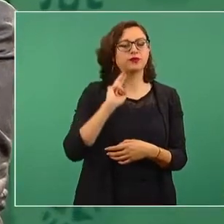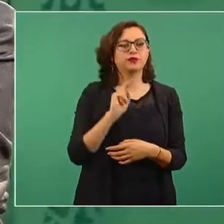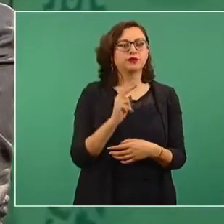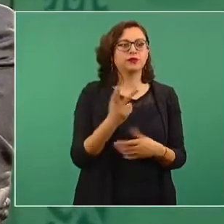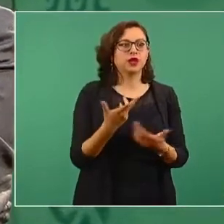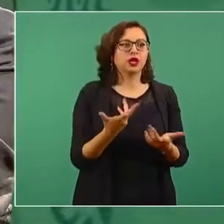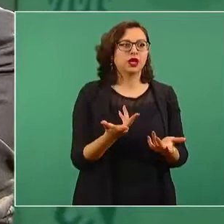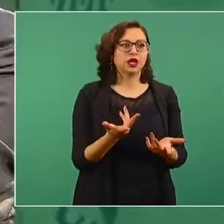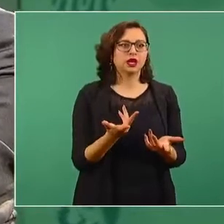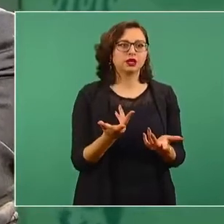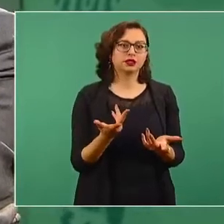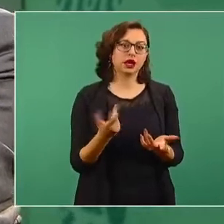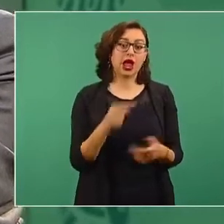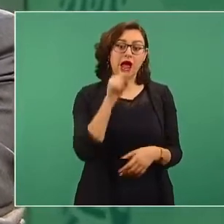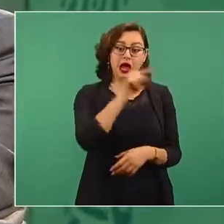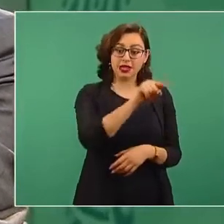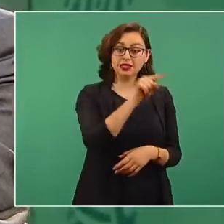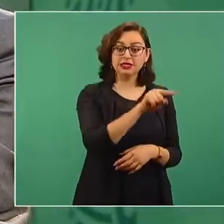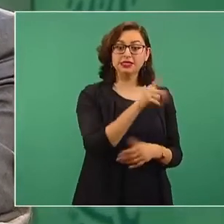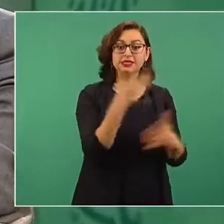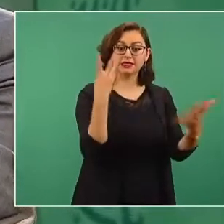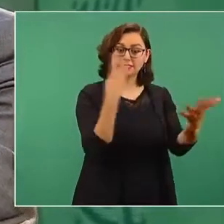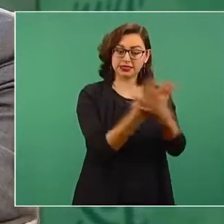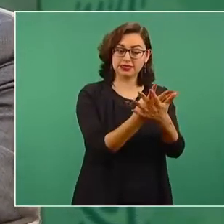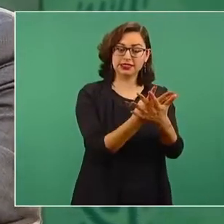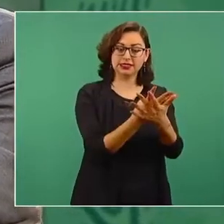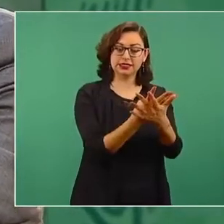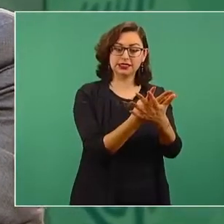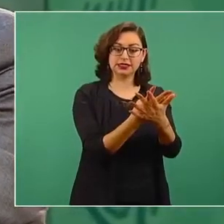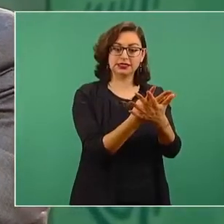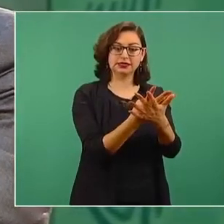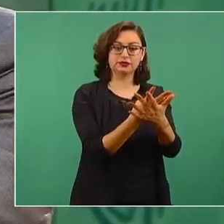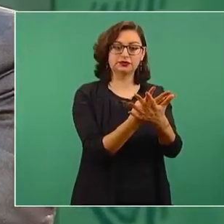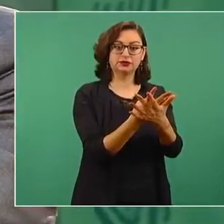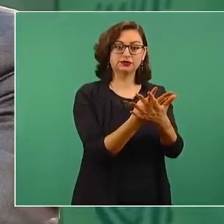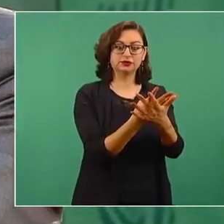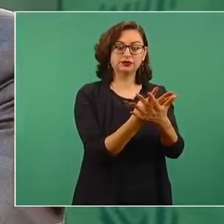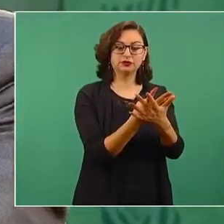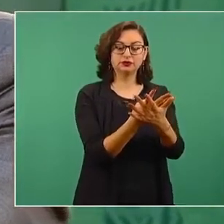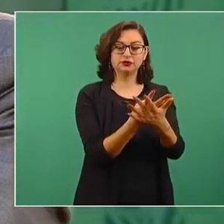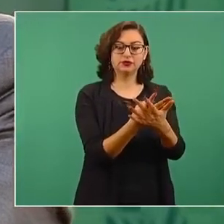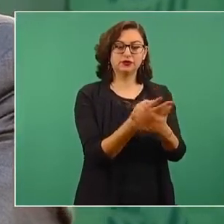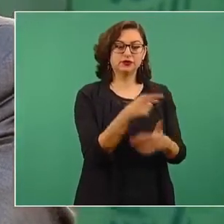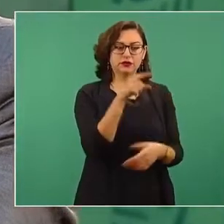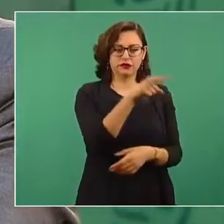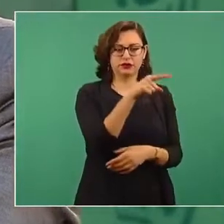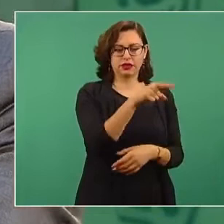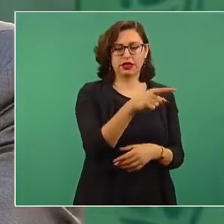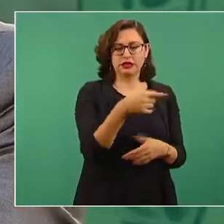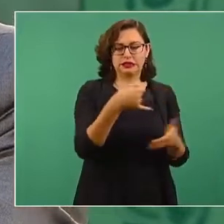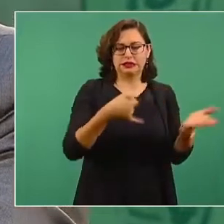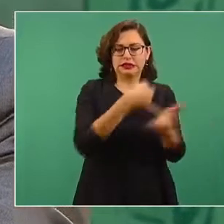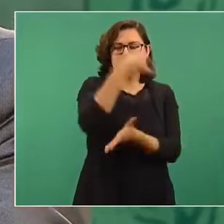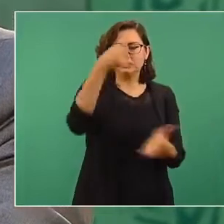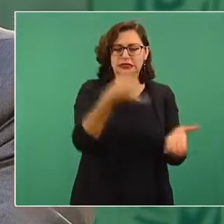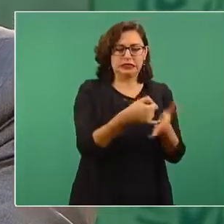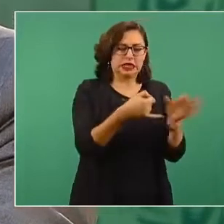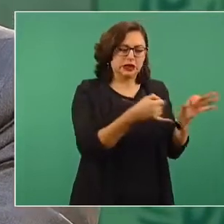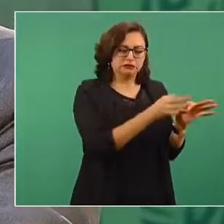cómo mandaban a esas islas, a la Isla Madre, que fue la que se